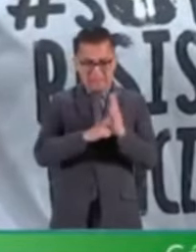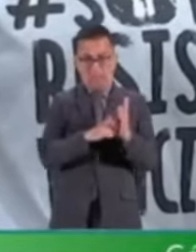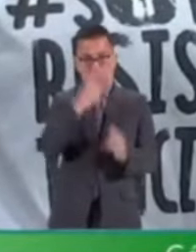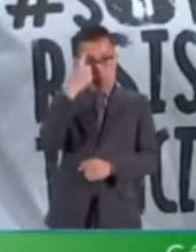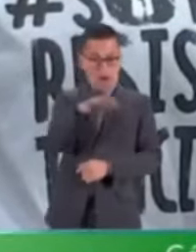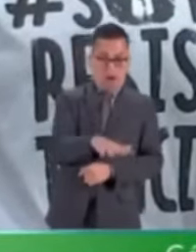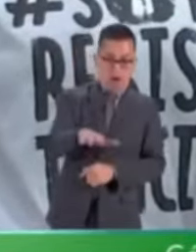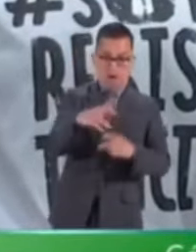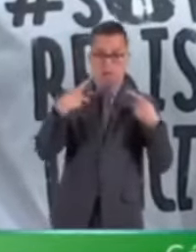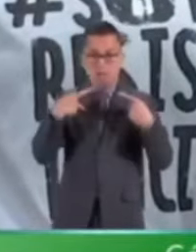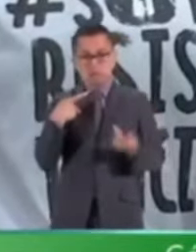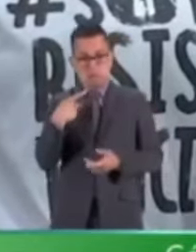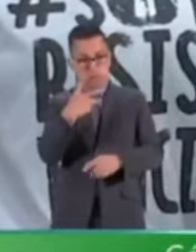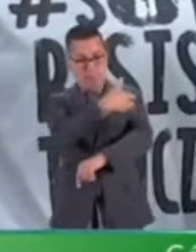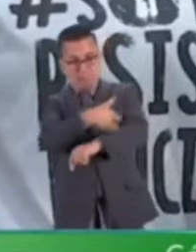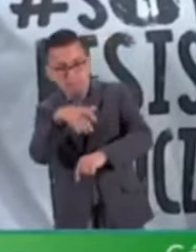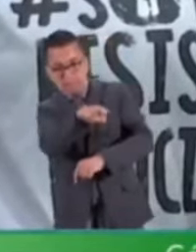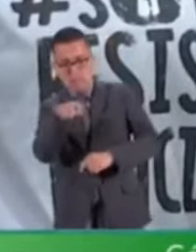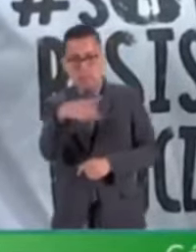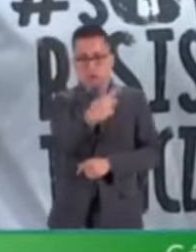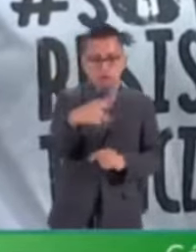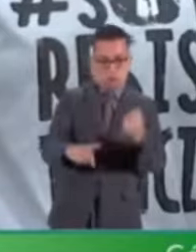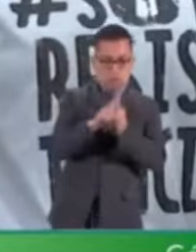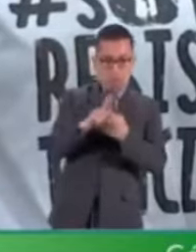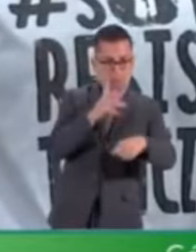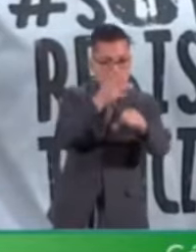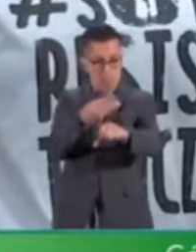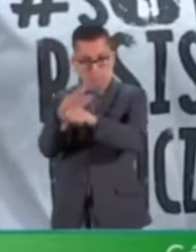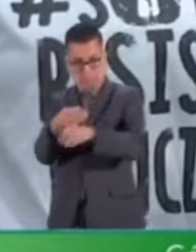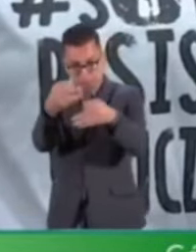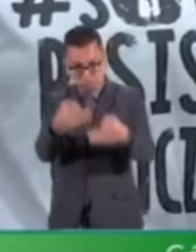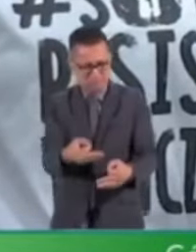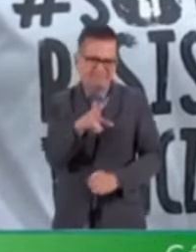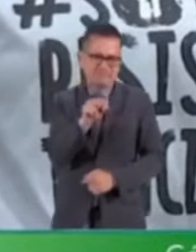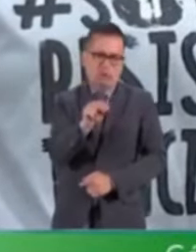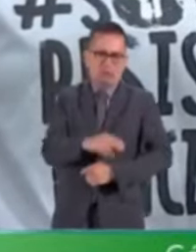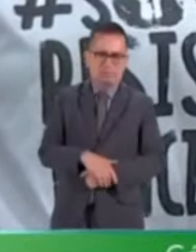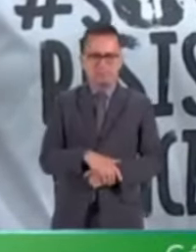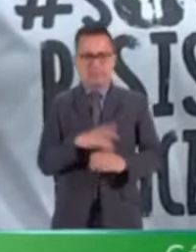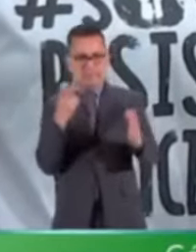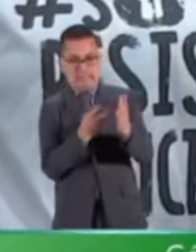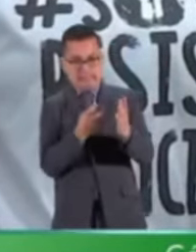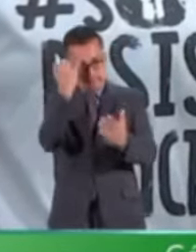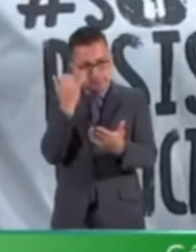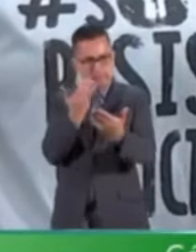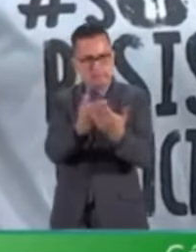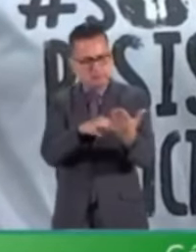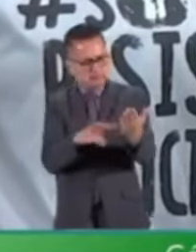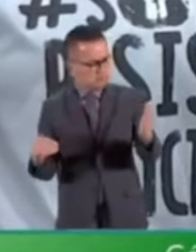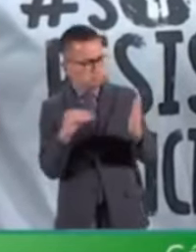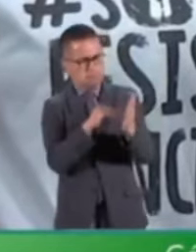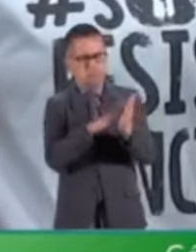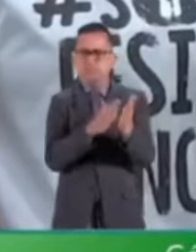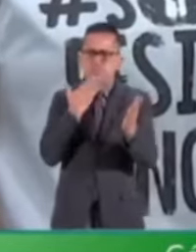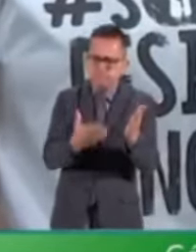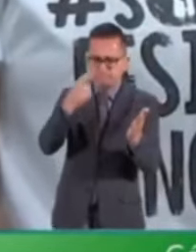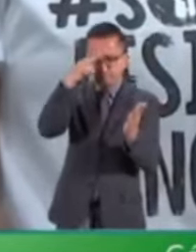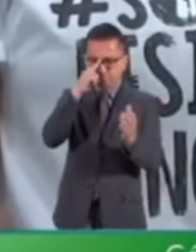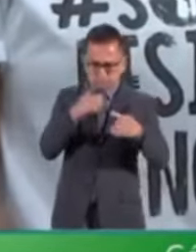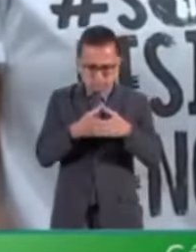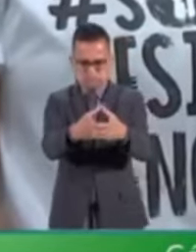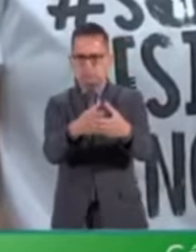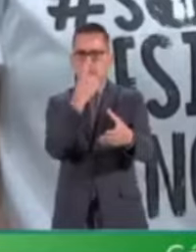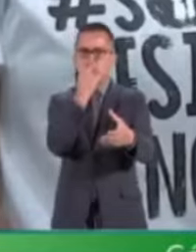cada una de las familias mexicanas. Esta iniciativa no toca en ningún momento el fortalecimiento de